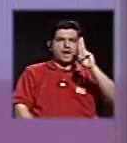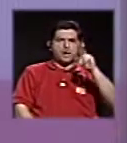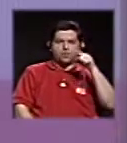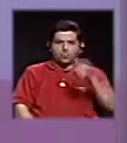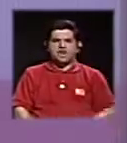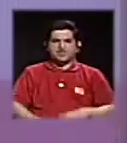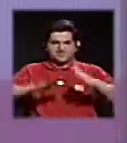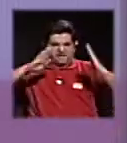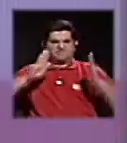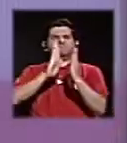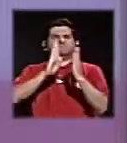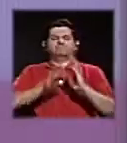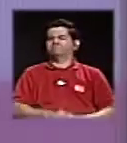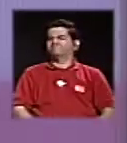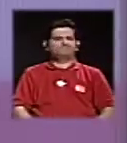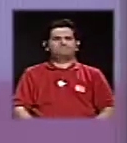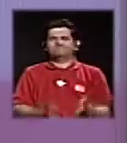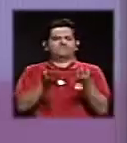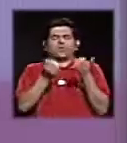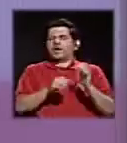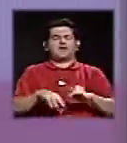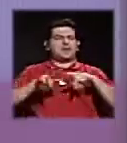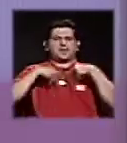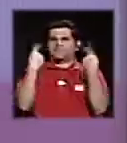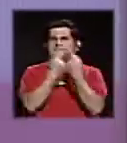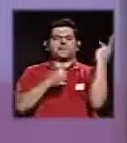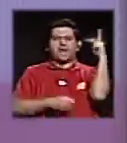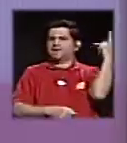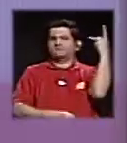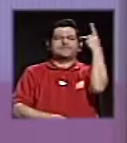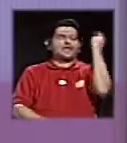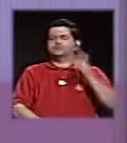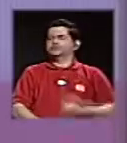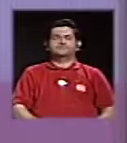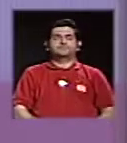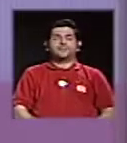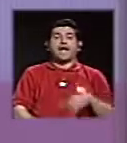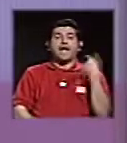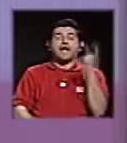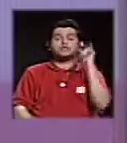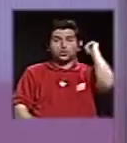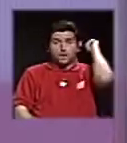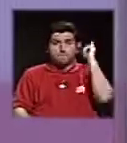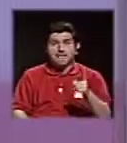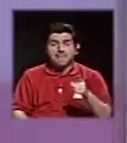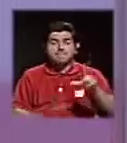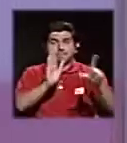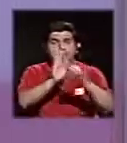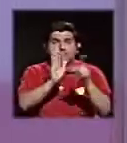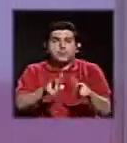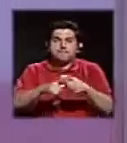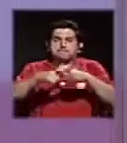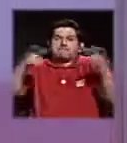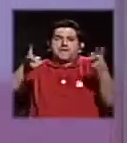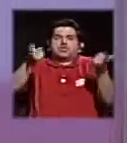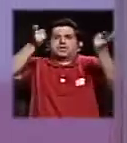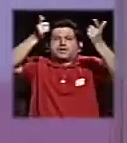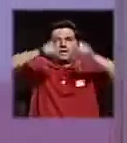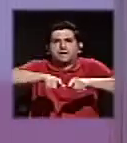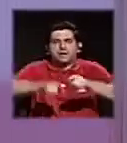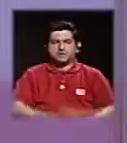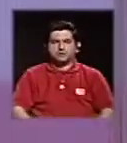resistencia de los partidos políticos es decir si no es por un mandato de ley en la mayoría de los casos